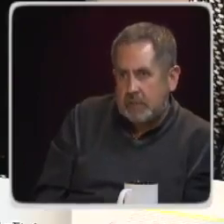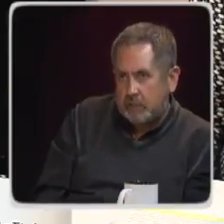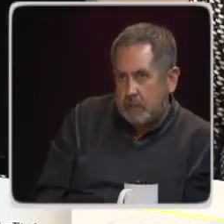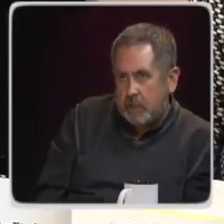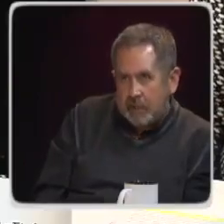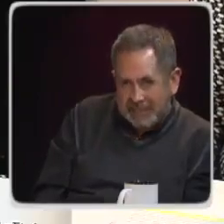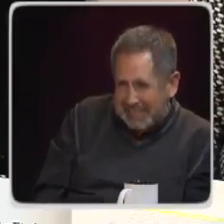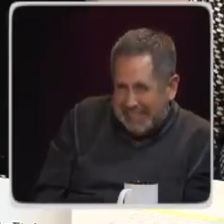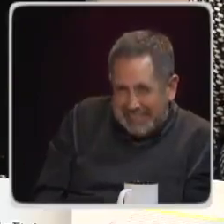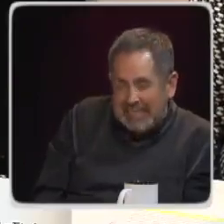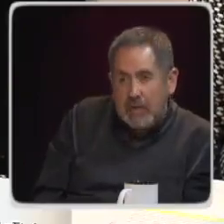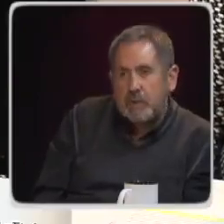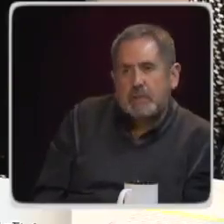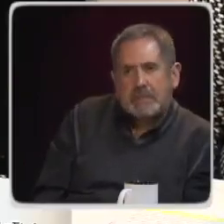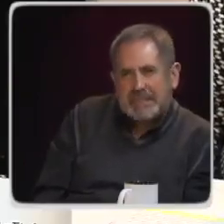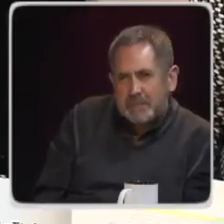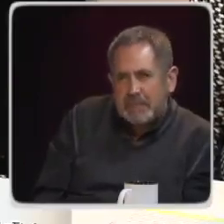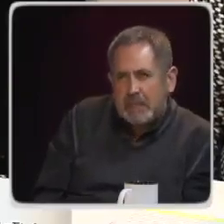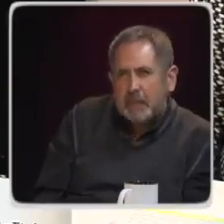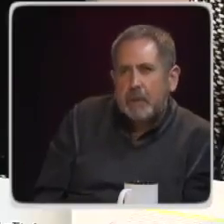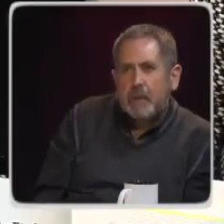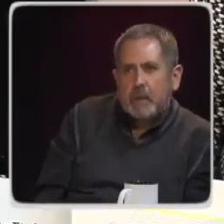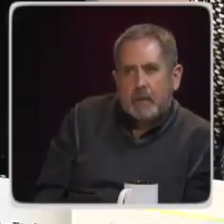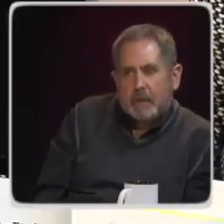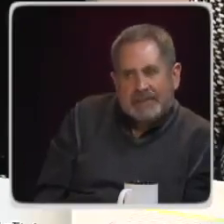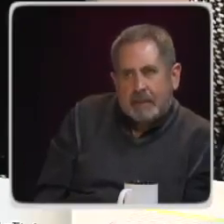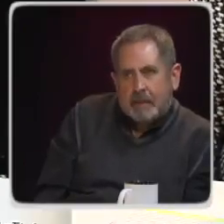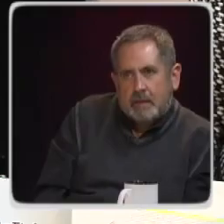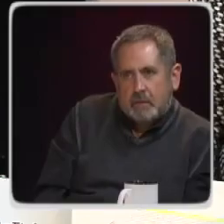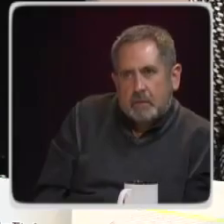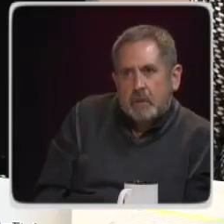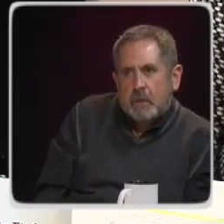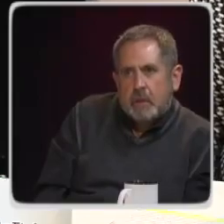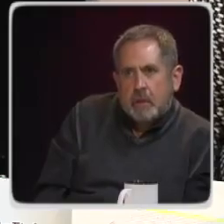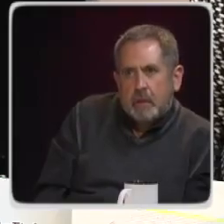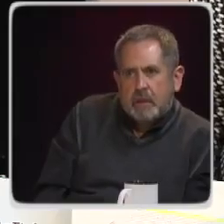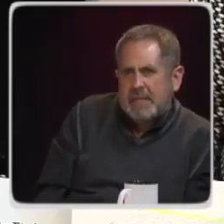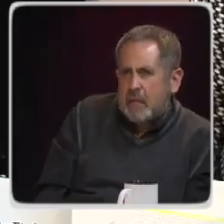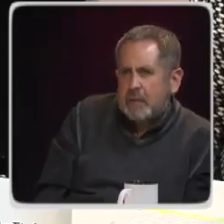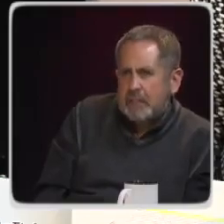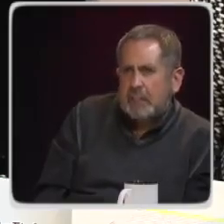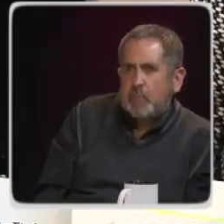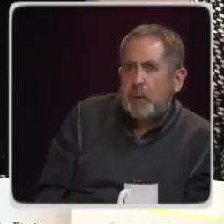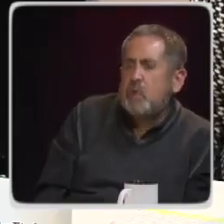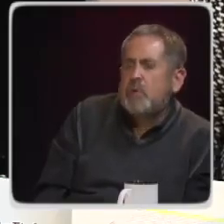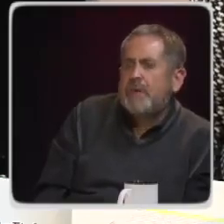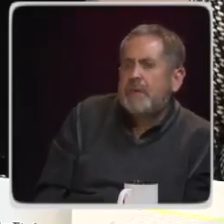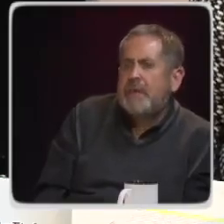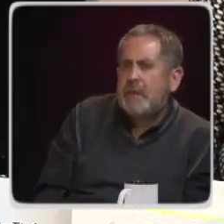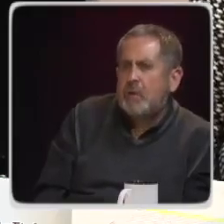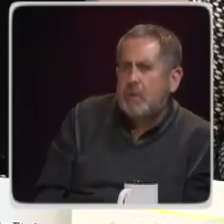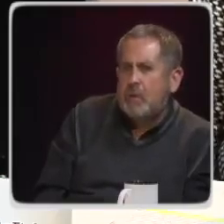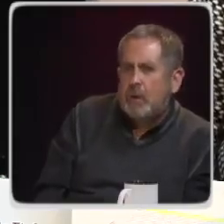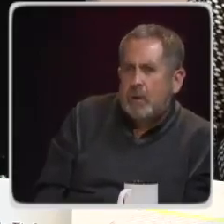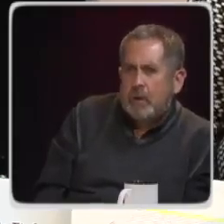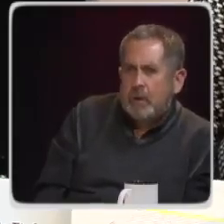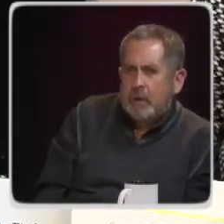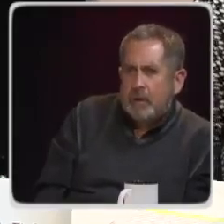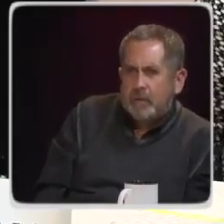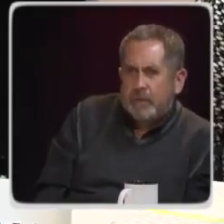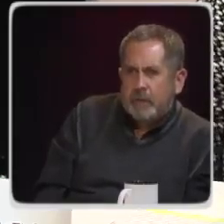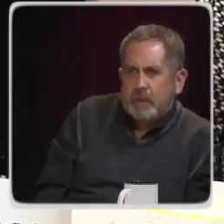las lenguas de señas, tutoriales, apoyos, aprendizaje de la lengua de señas mexicanas en ajustes razonables y